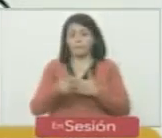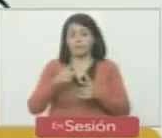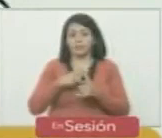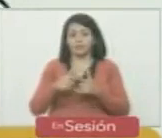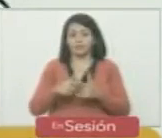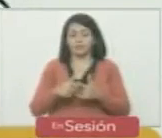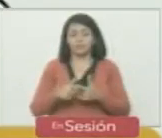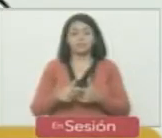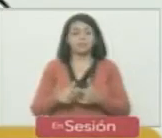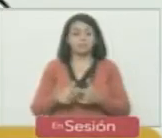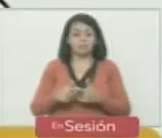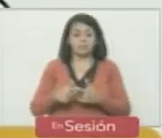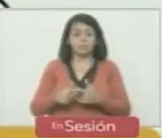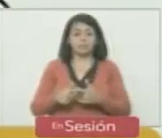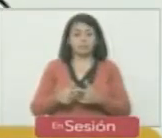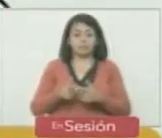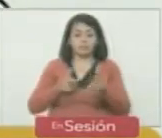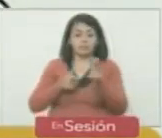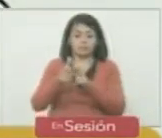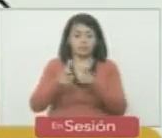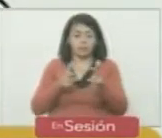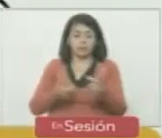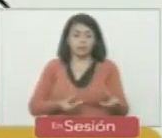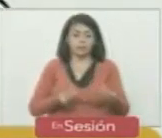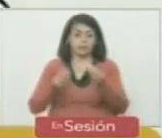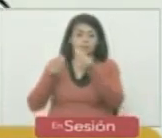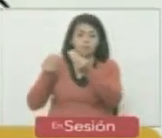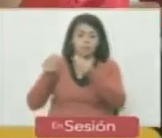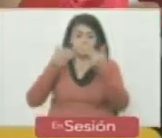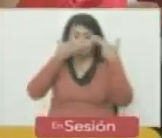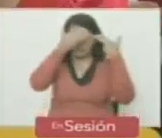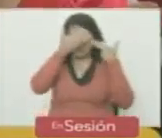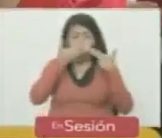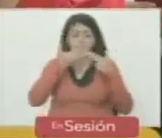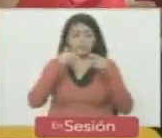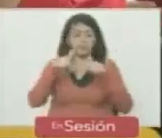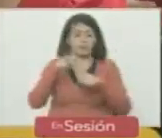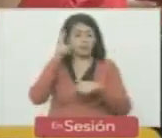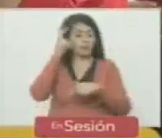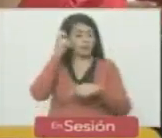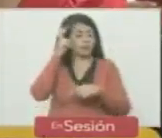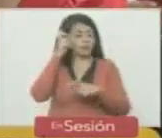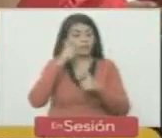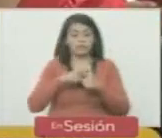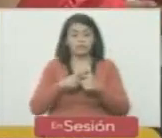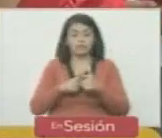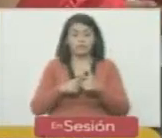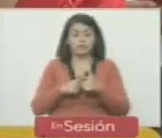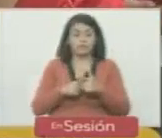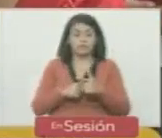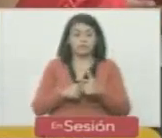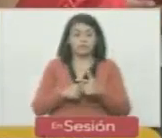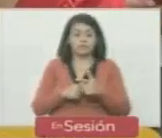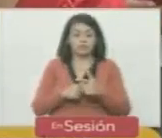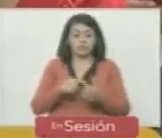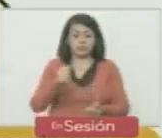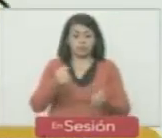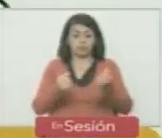de tráfico de armas de grupos terroristas. Oigan, la carga era de